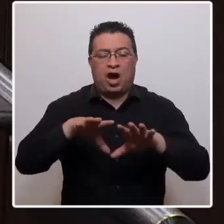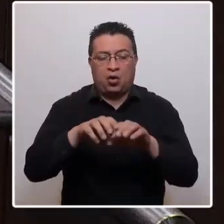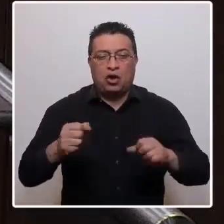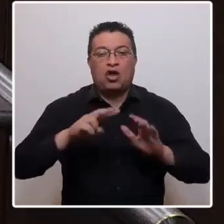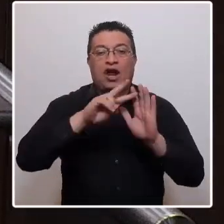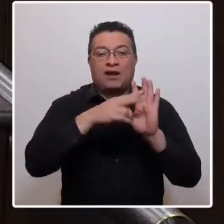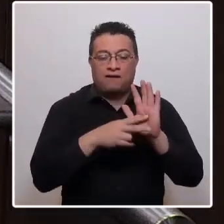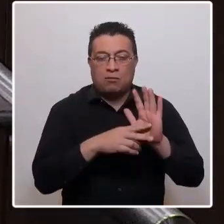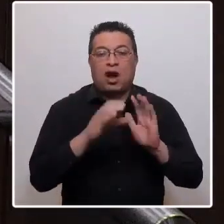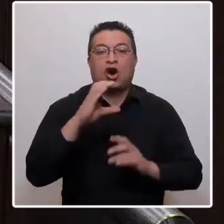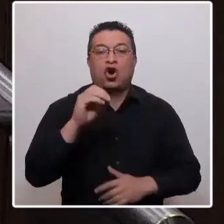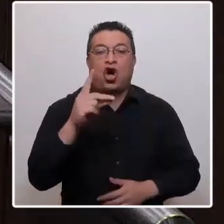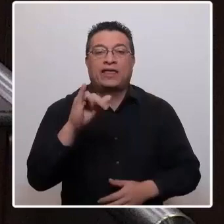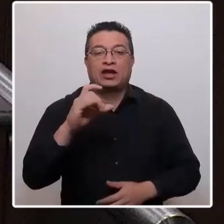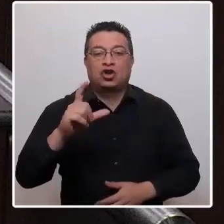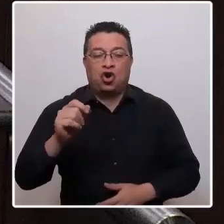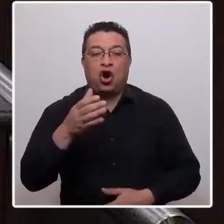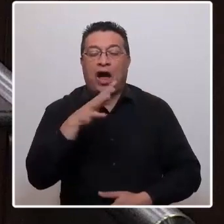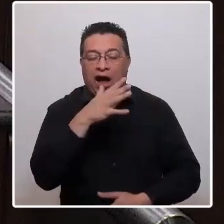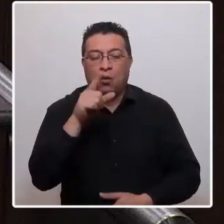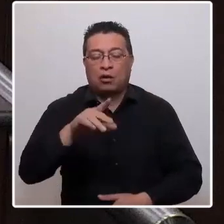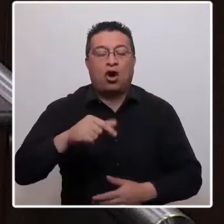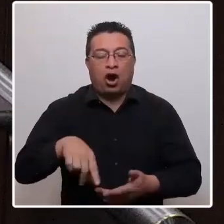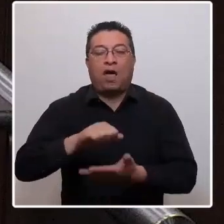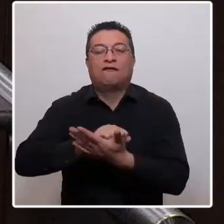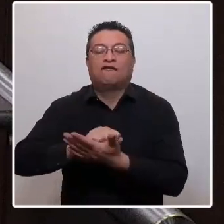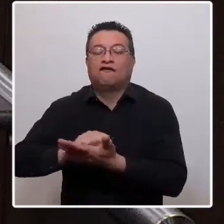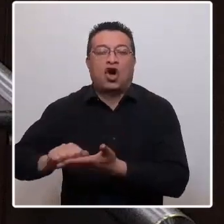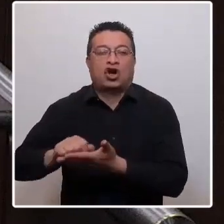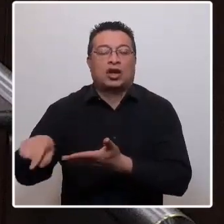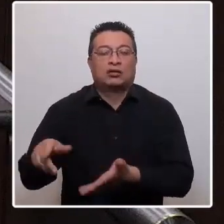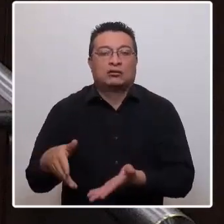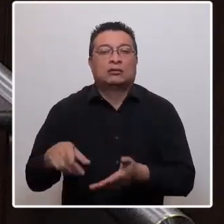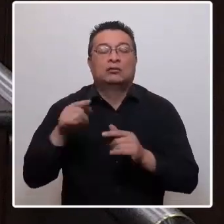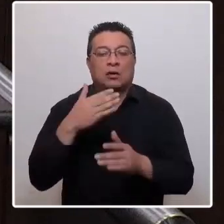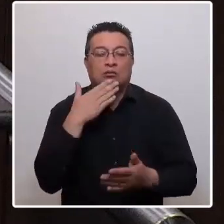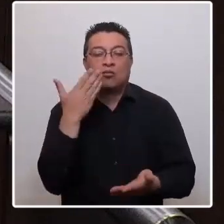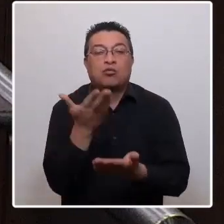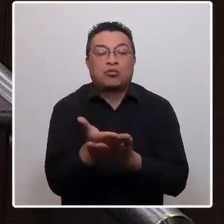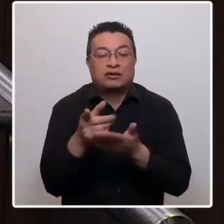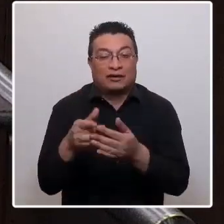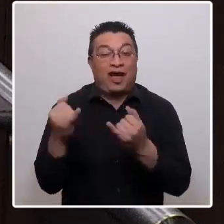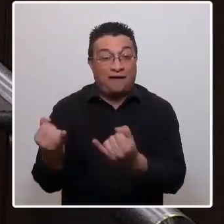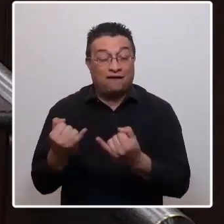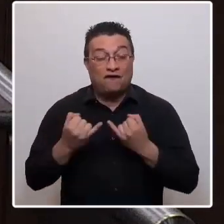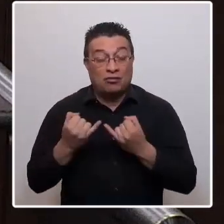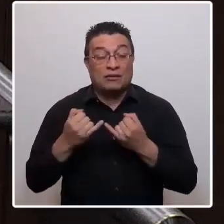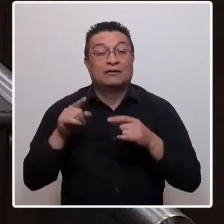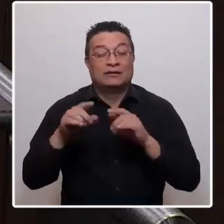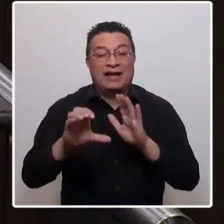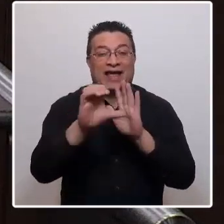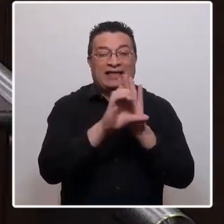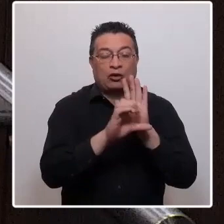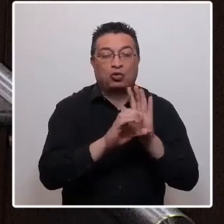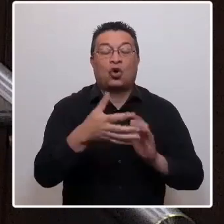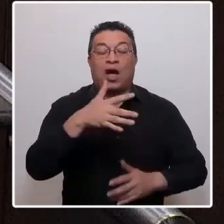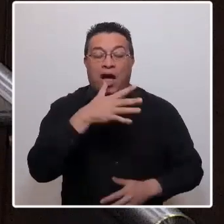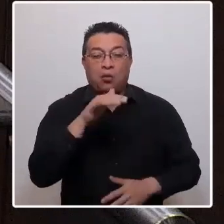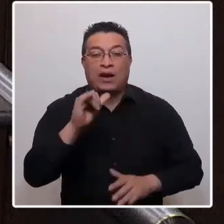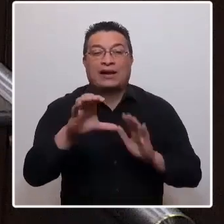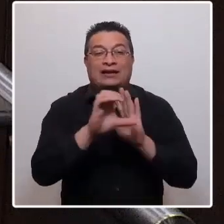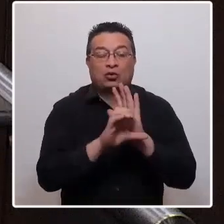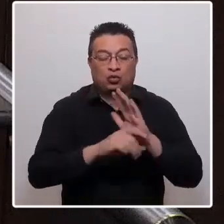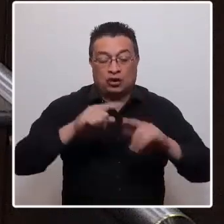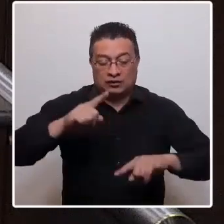Código de Agua y esto lo borra de un plumazo. Las propuestas de este informe sobre Estatuto de Agua y Estatuto del